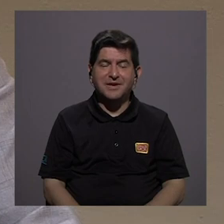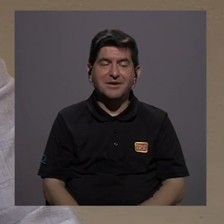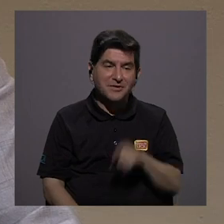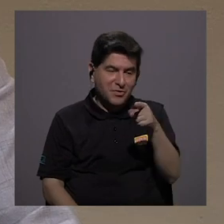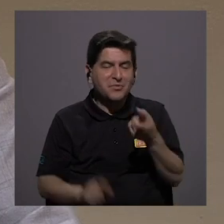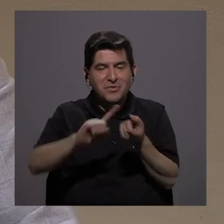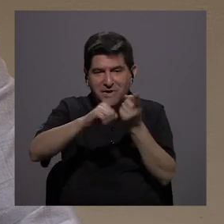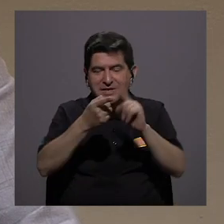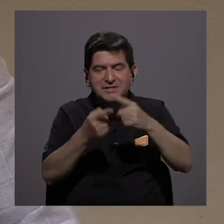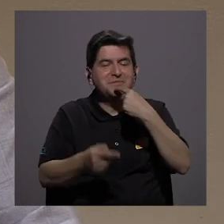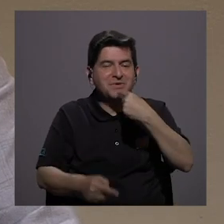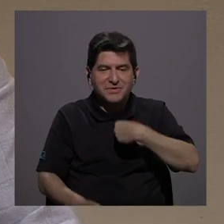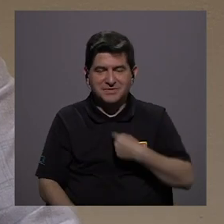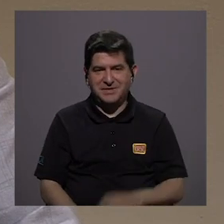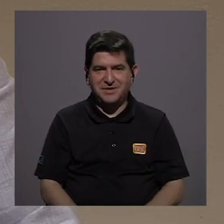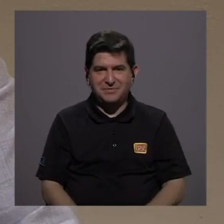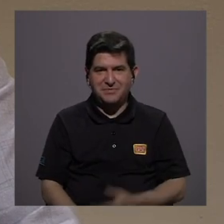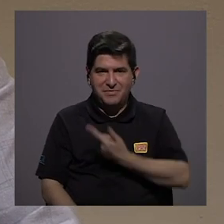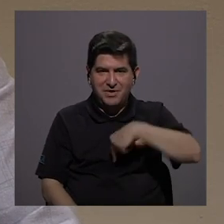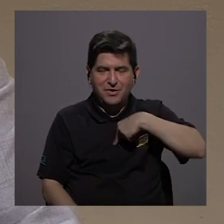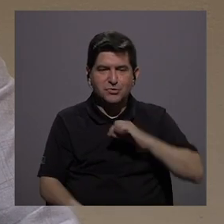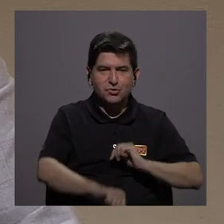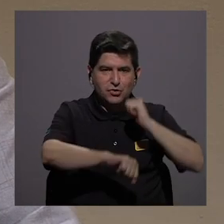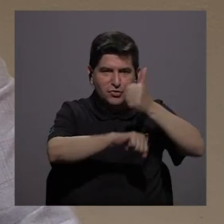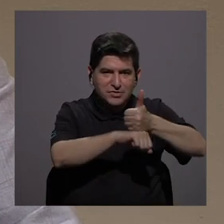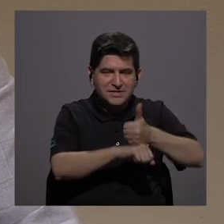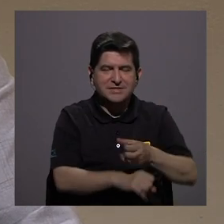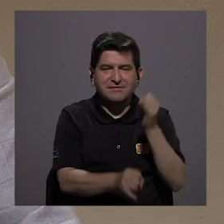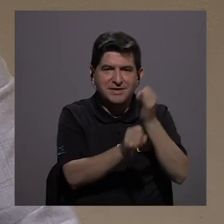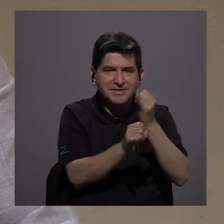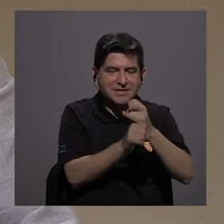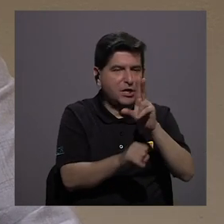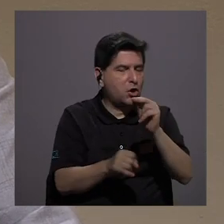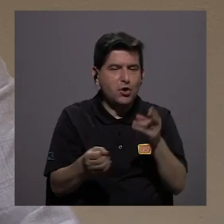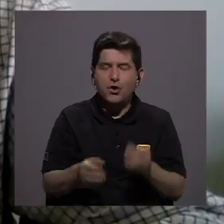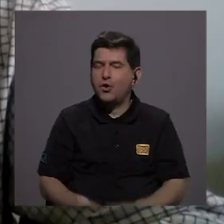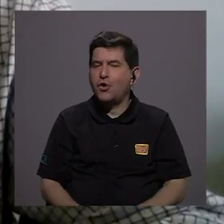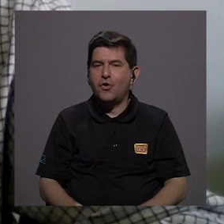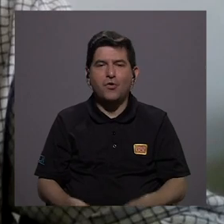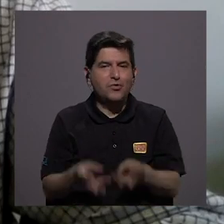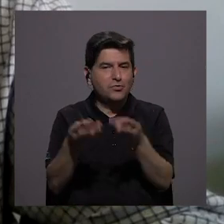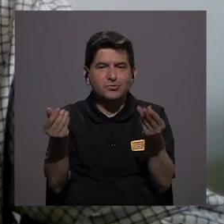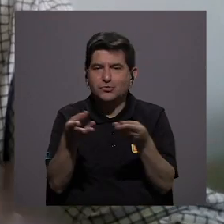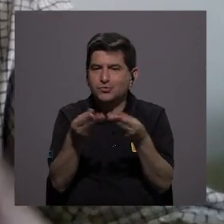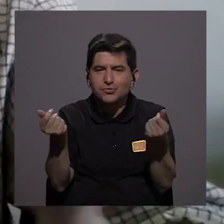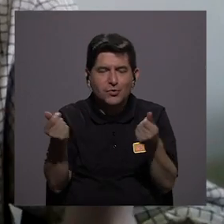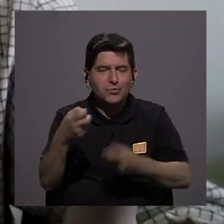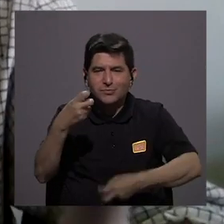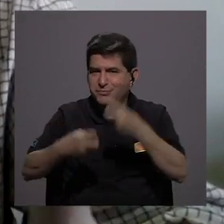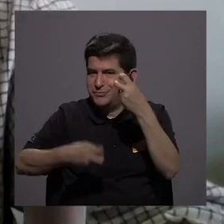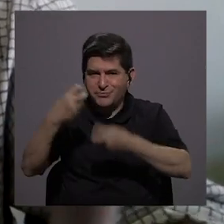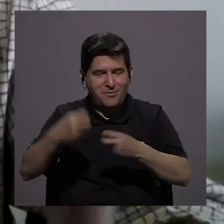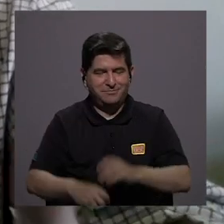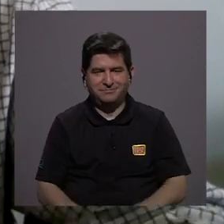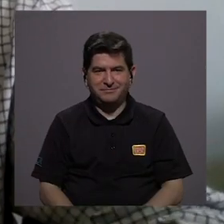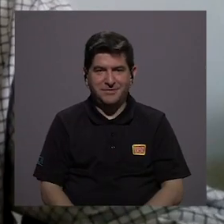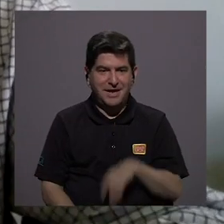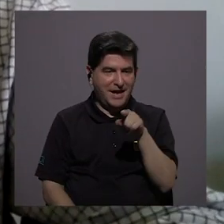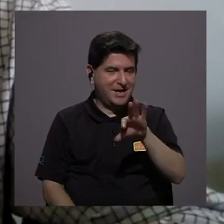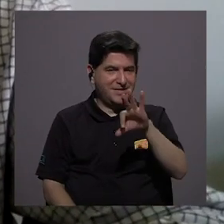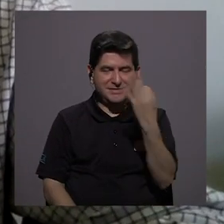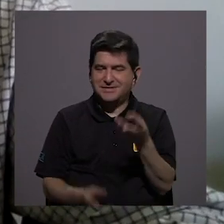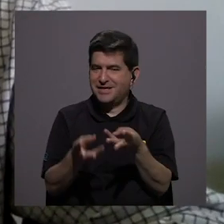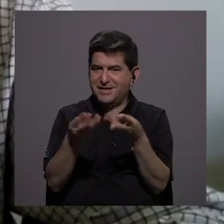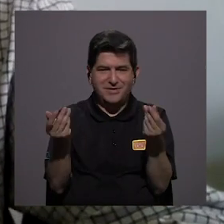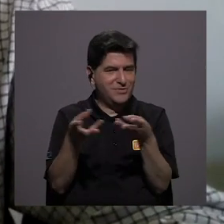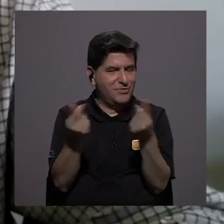me decía el amigo panameño, creamos instituciones en vez de soluciones para los problemas, ¿eh? Bueno, eso no es la forma